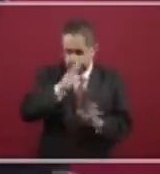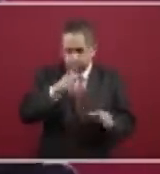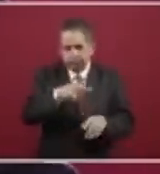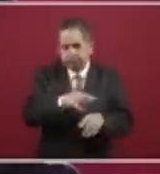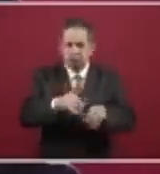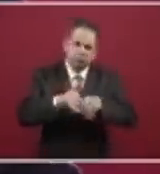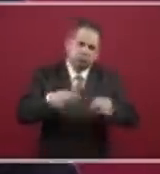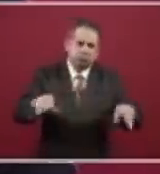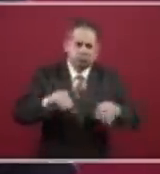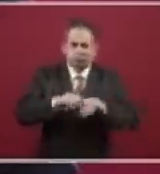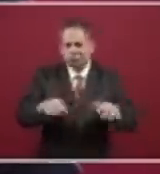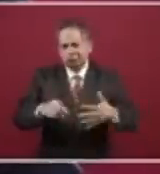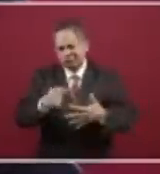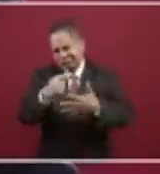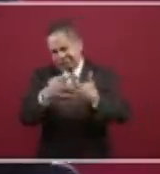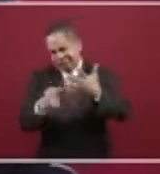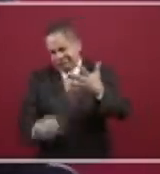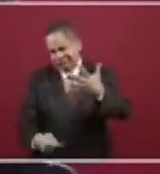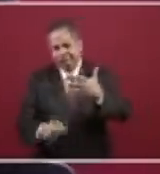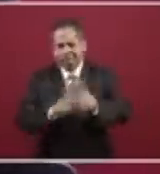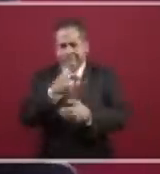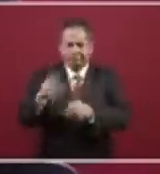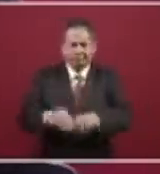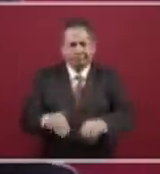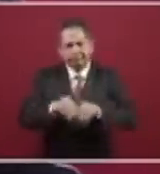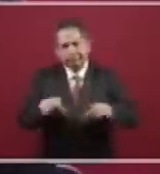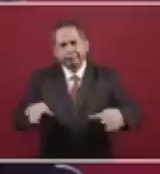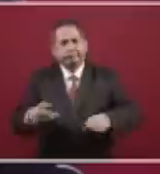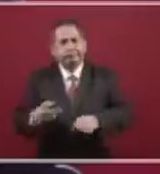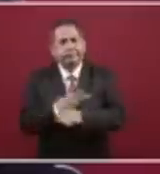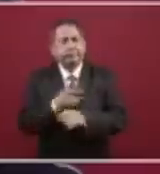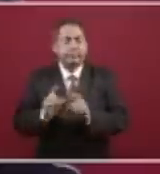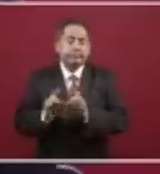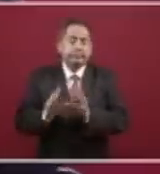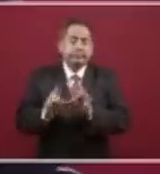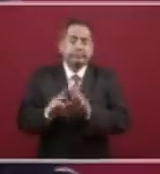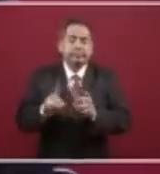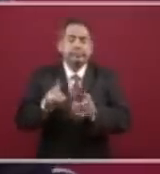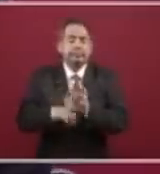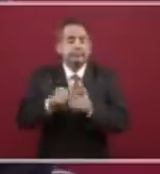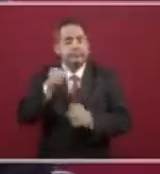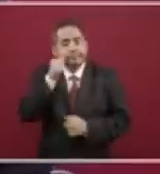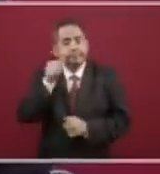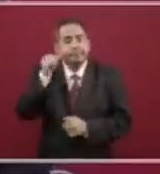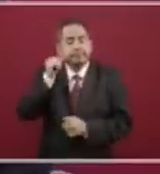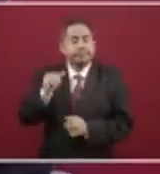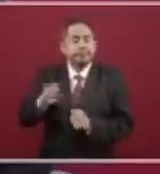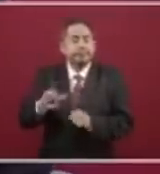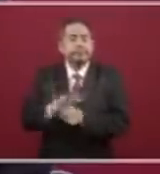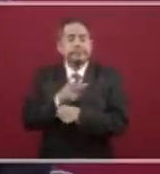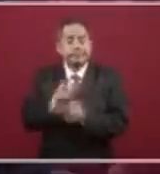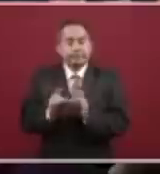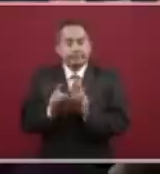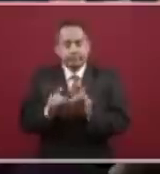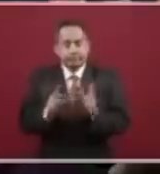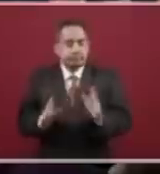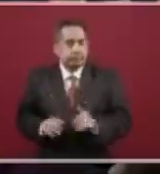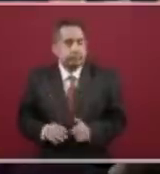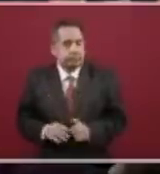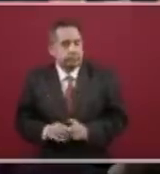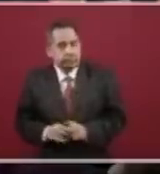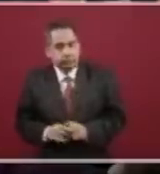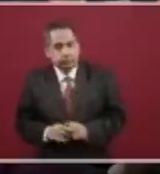toda la información sobre lo sucedido el día de ayer van